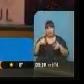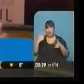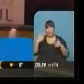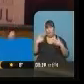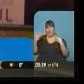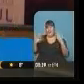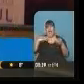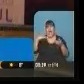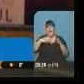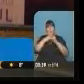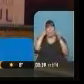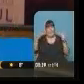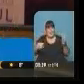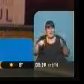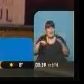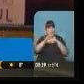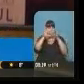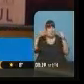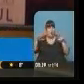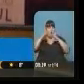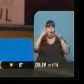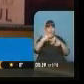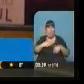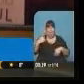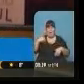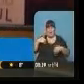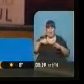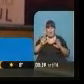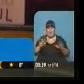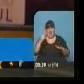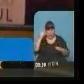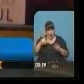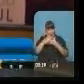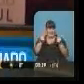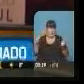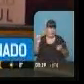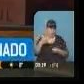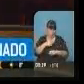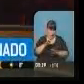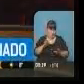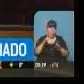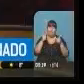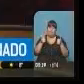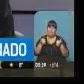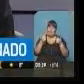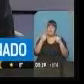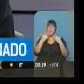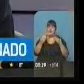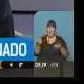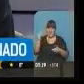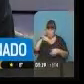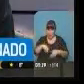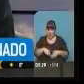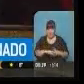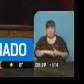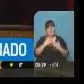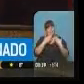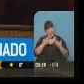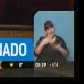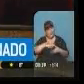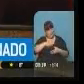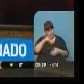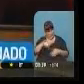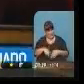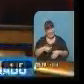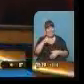partido de la vida institucional de nuestro país existan desaparecidos bueno muy bien hernán gracias por acompañarnos estaba ha sido un